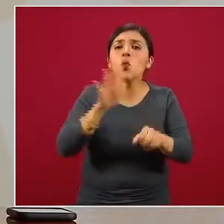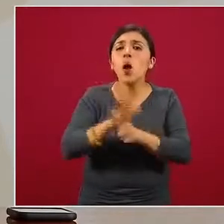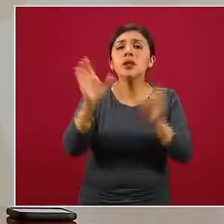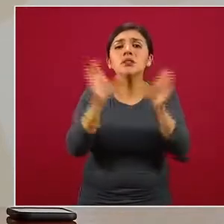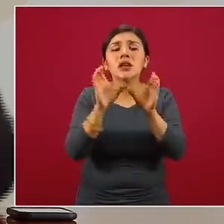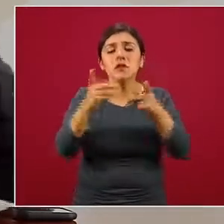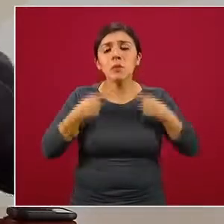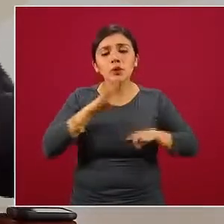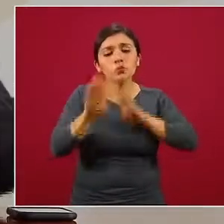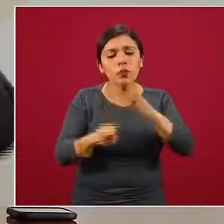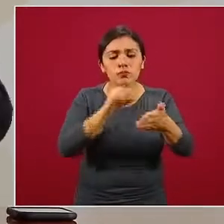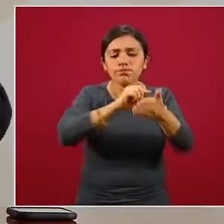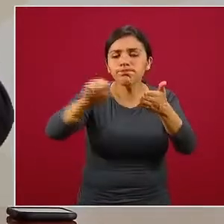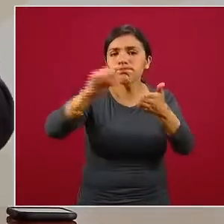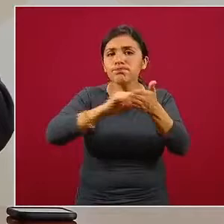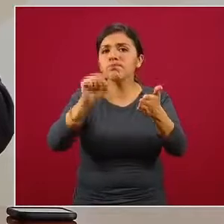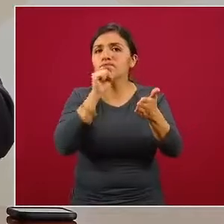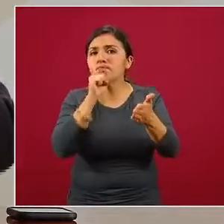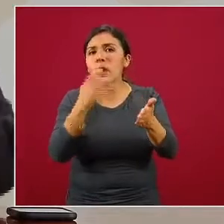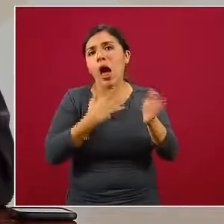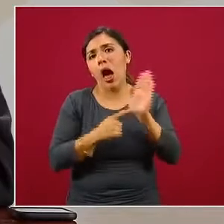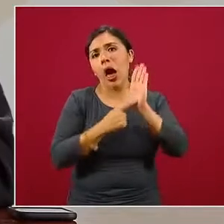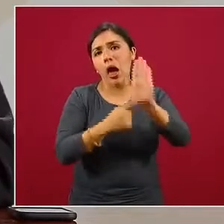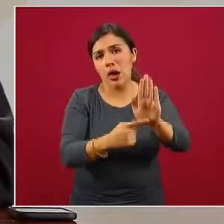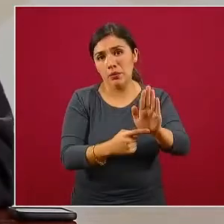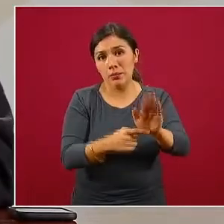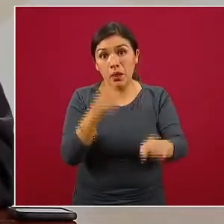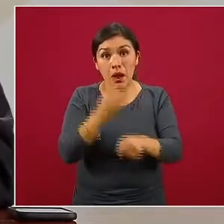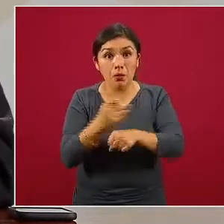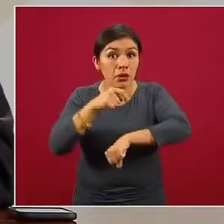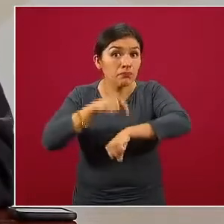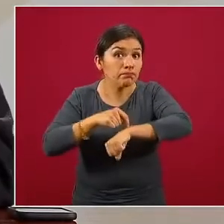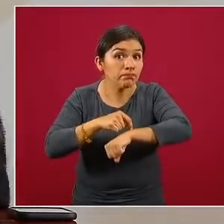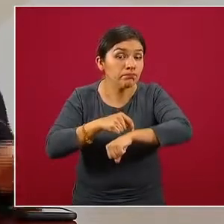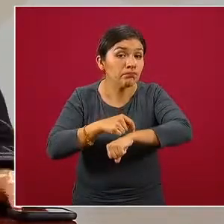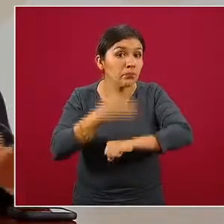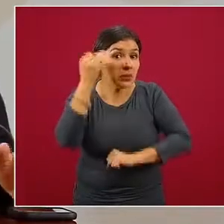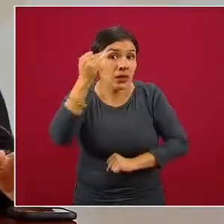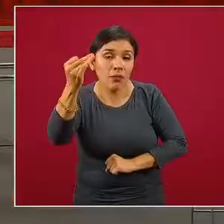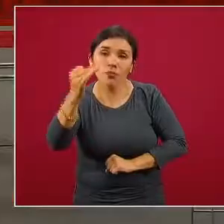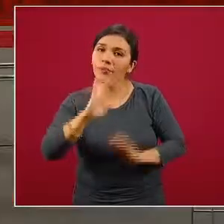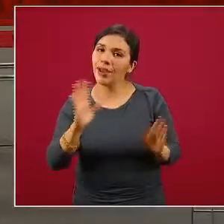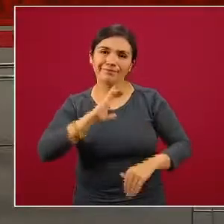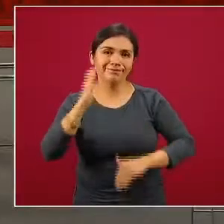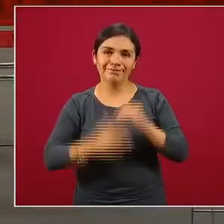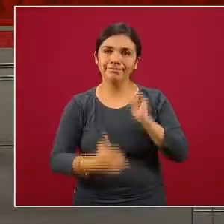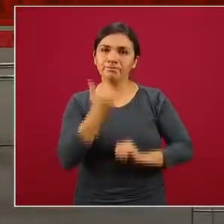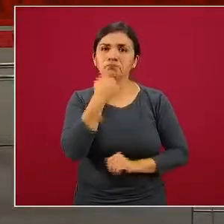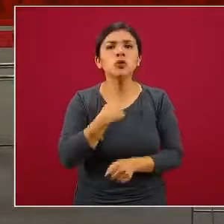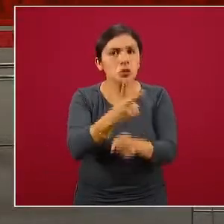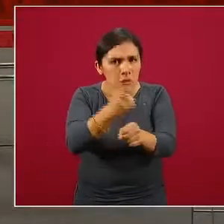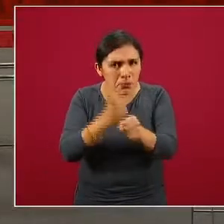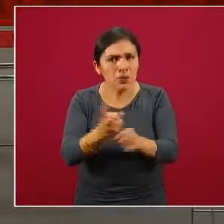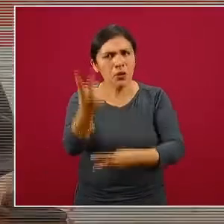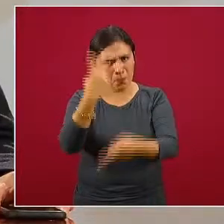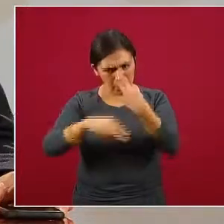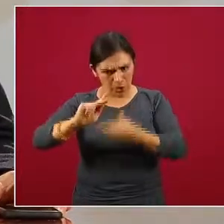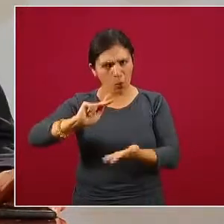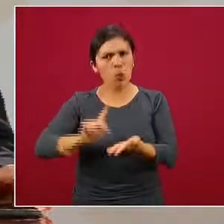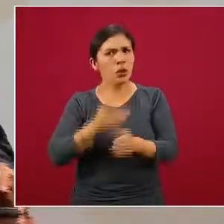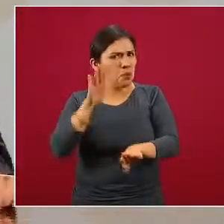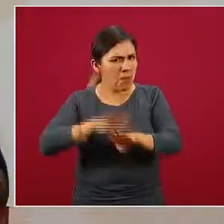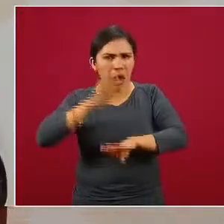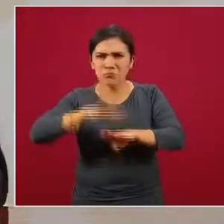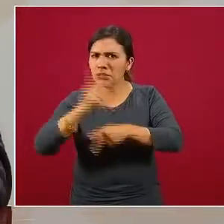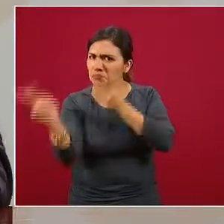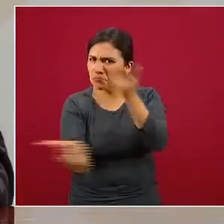de defunción que son digitalizados. Nos queda medio minuto, ya se acabó. Le invito a volver a venir, a hacer cuantas